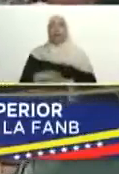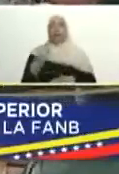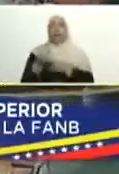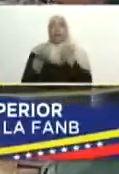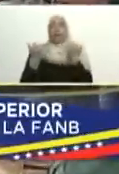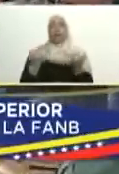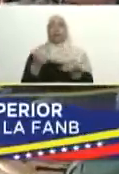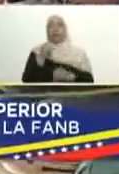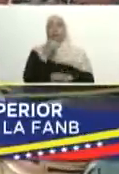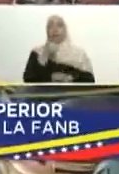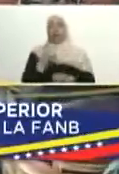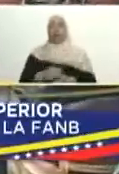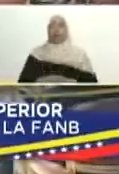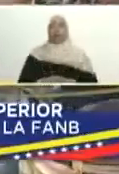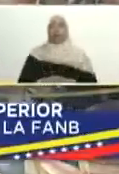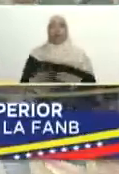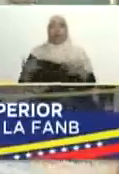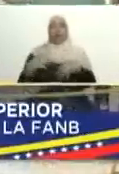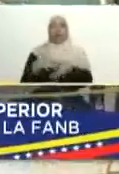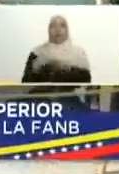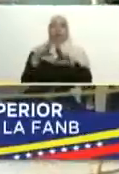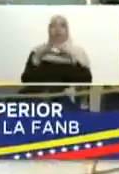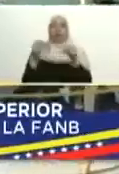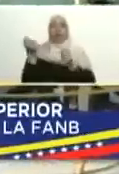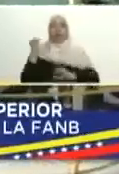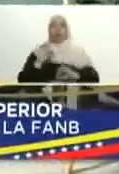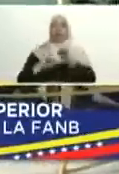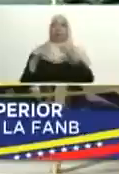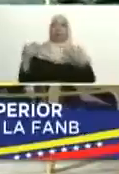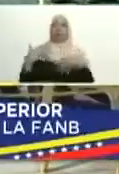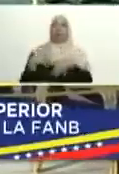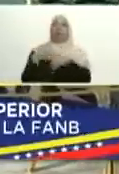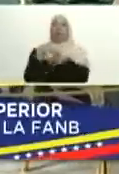las regiones de defensa integral, todas las zonas de defensa integral,